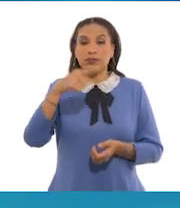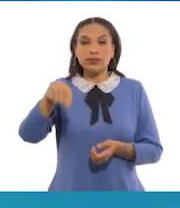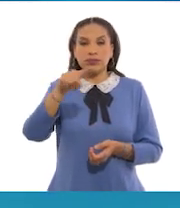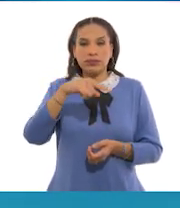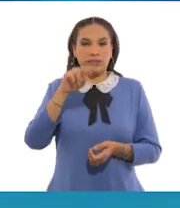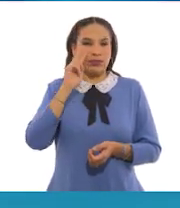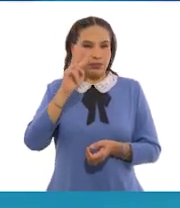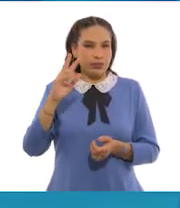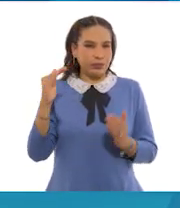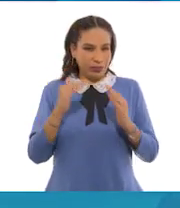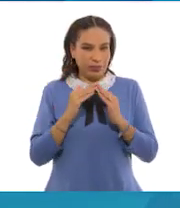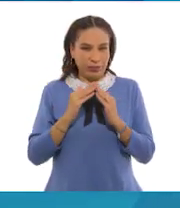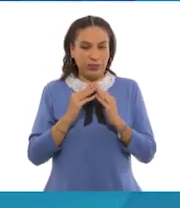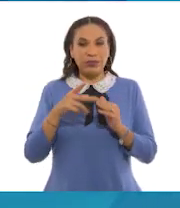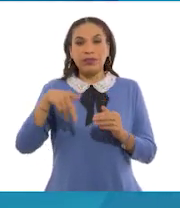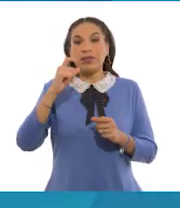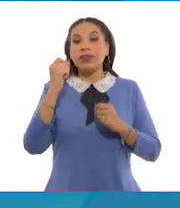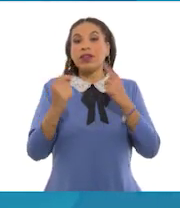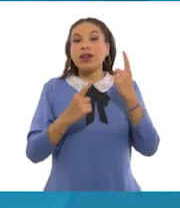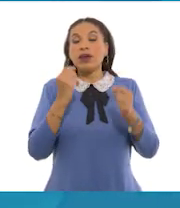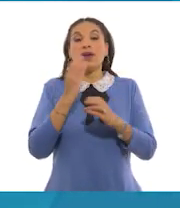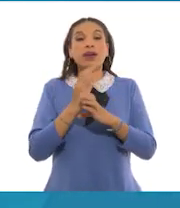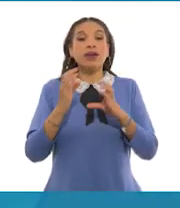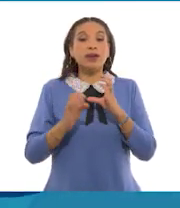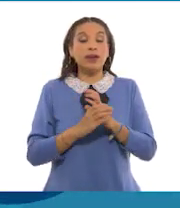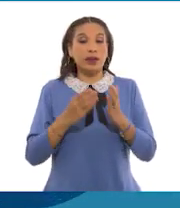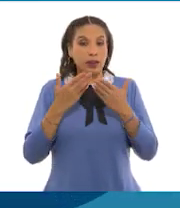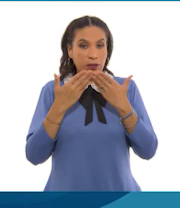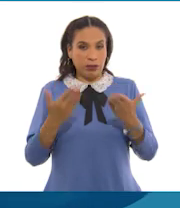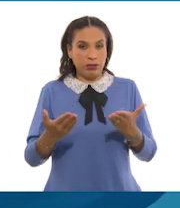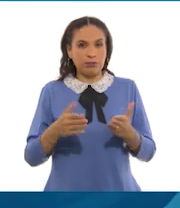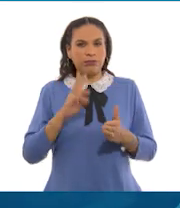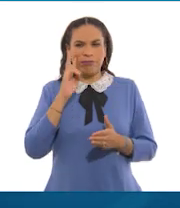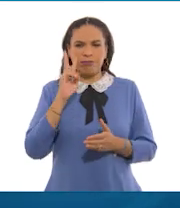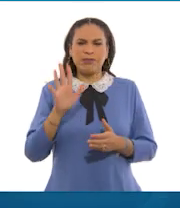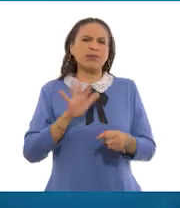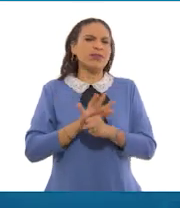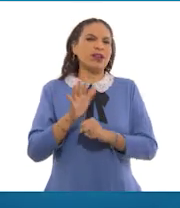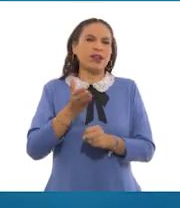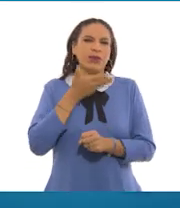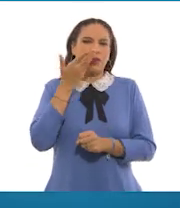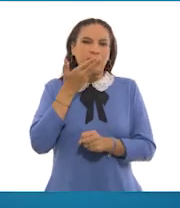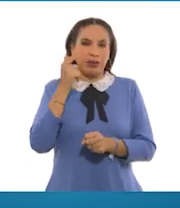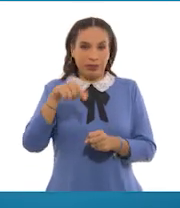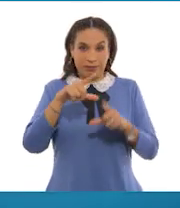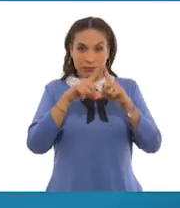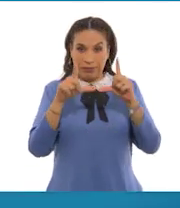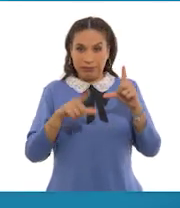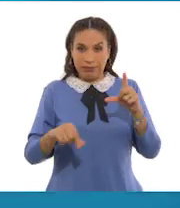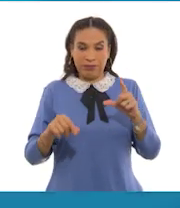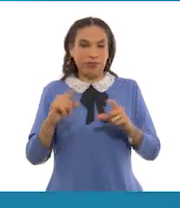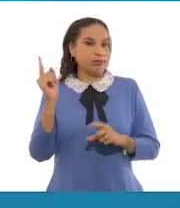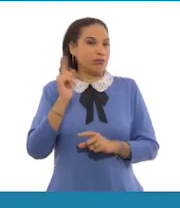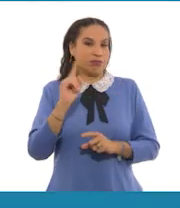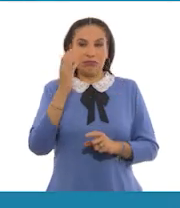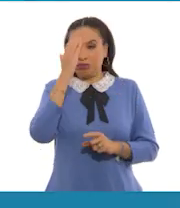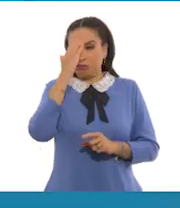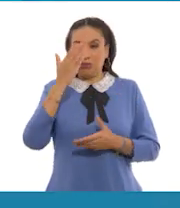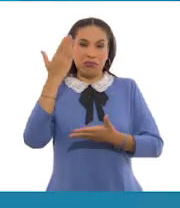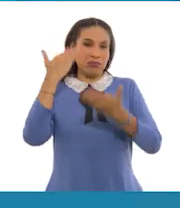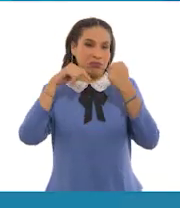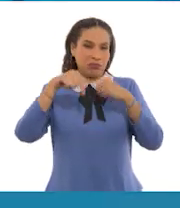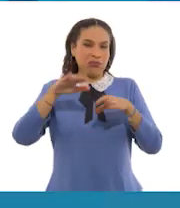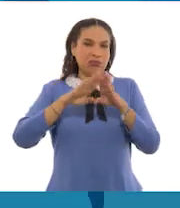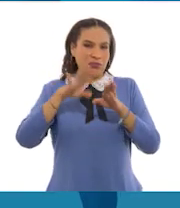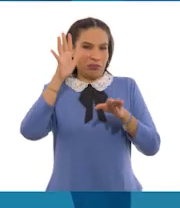que nos ven desde casa, pero algunas de las cosas que ahora nos parecen muy comunes en nuestro país no se conocían en